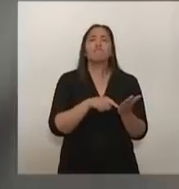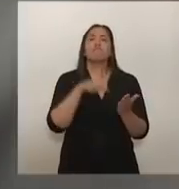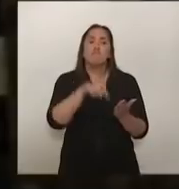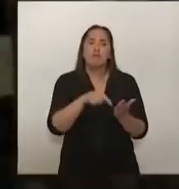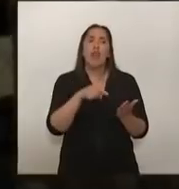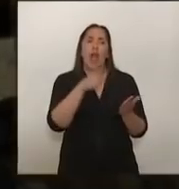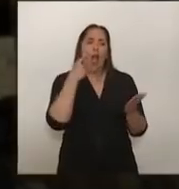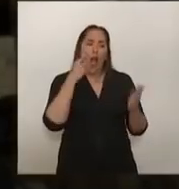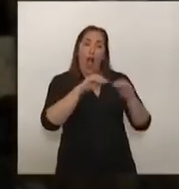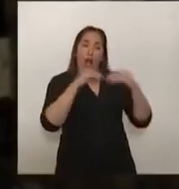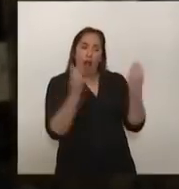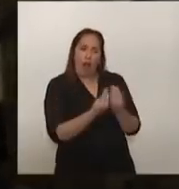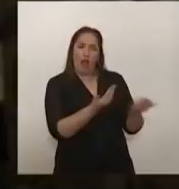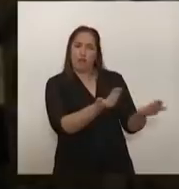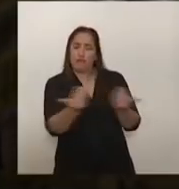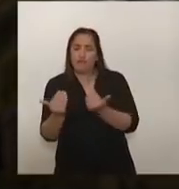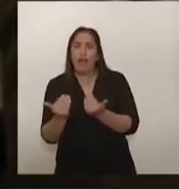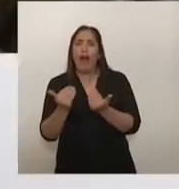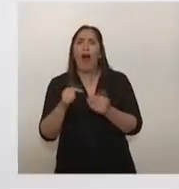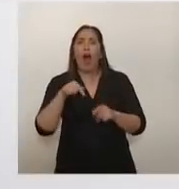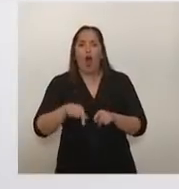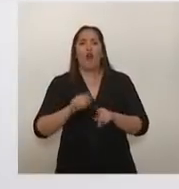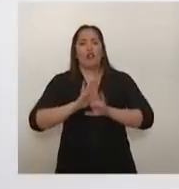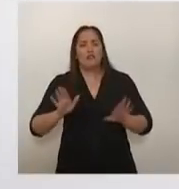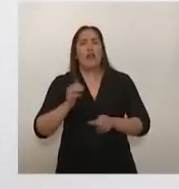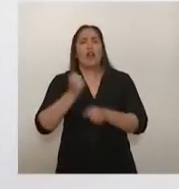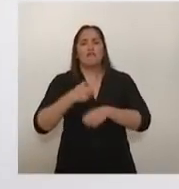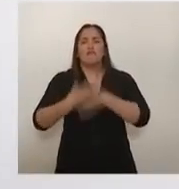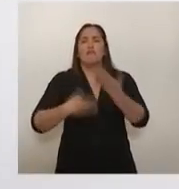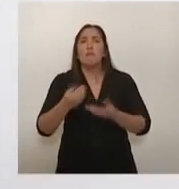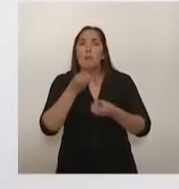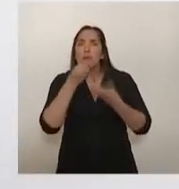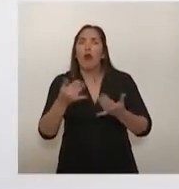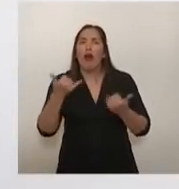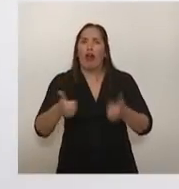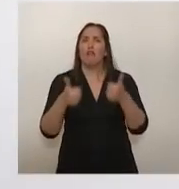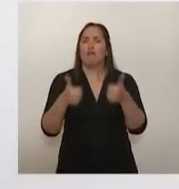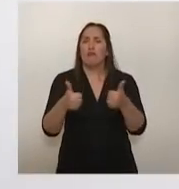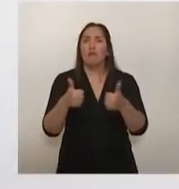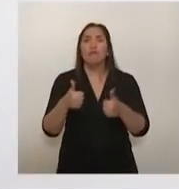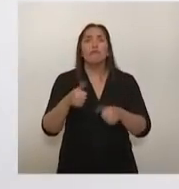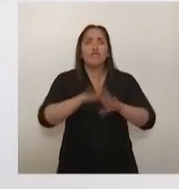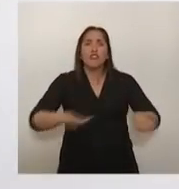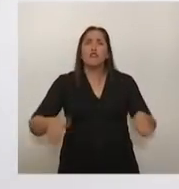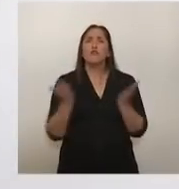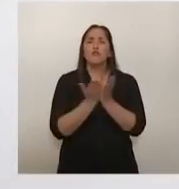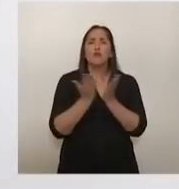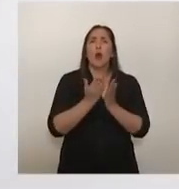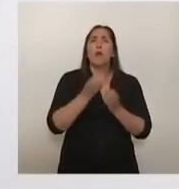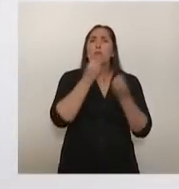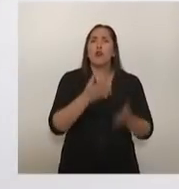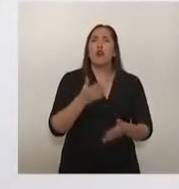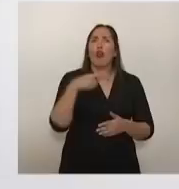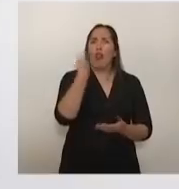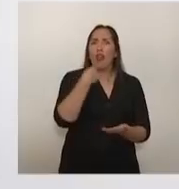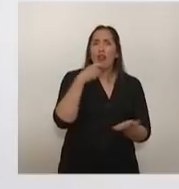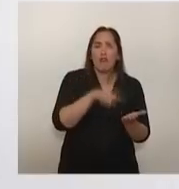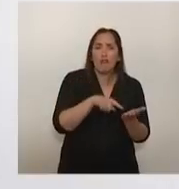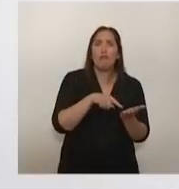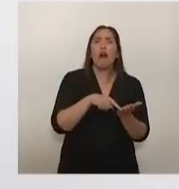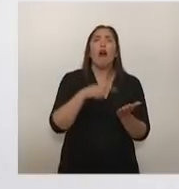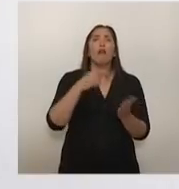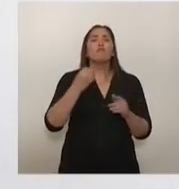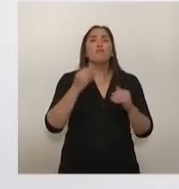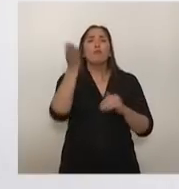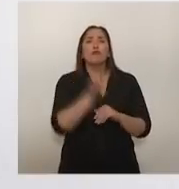de mejoras que ya están teniendo éxito. La cantidad de alumnos con buen rendimiento en lengua mejoró casi 9